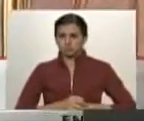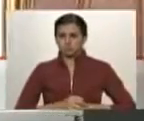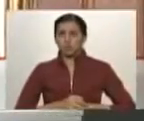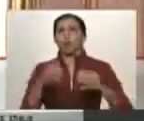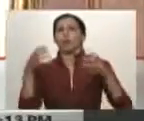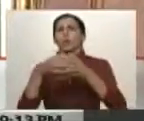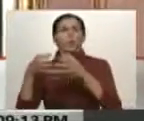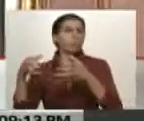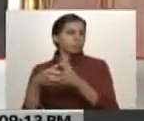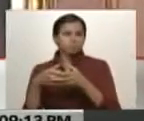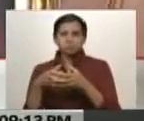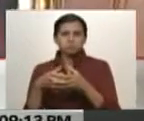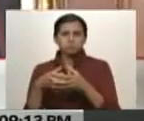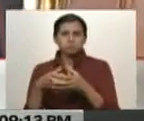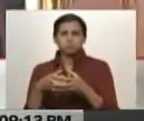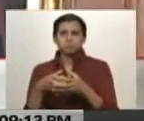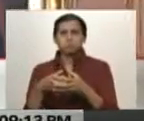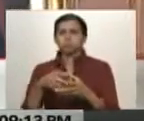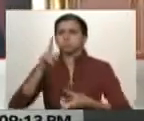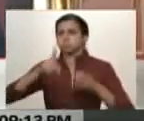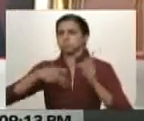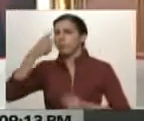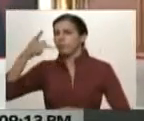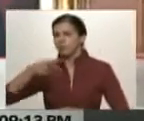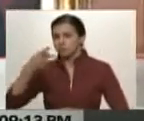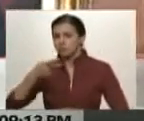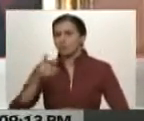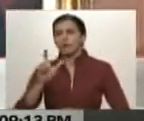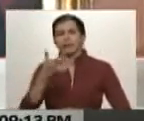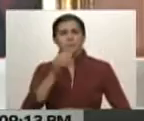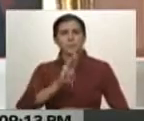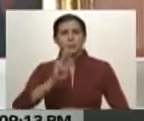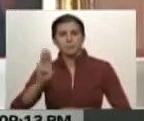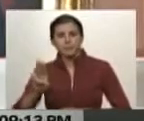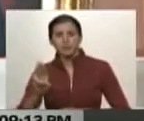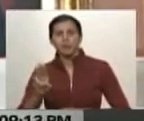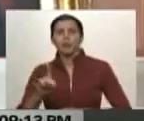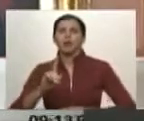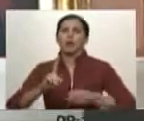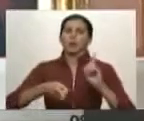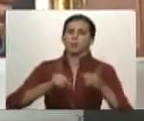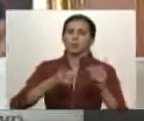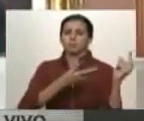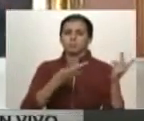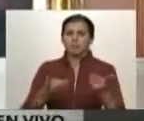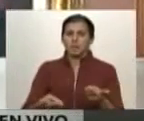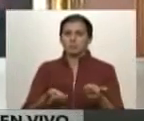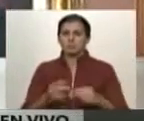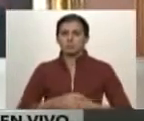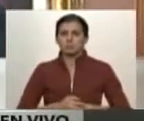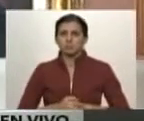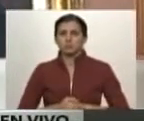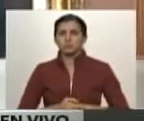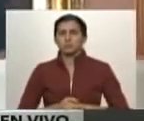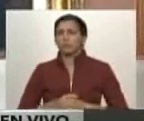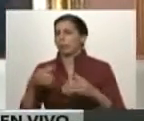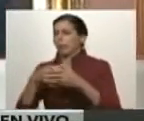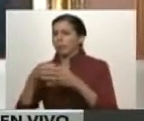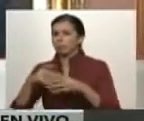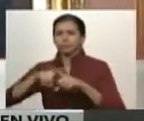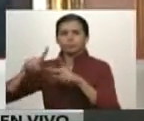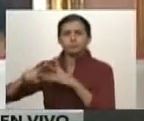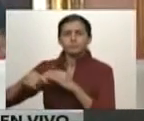grupos partidos de movimiento del gran polo patriótico de los movimientos progresistas de